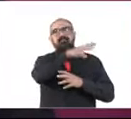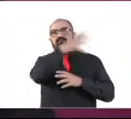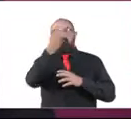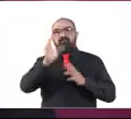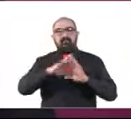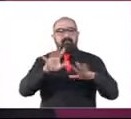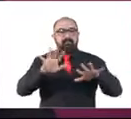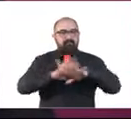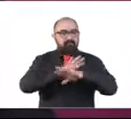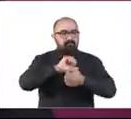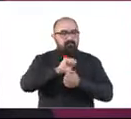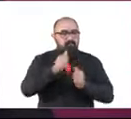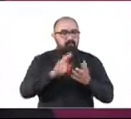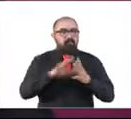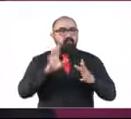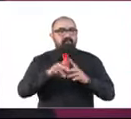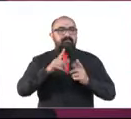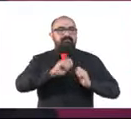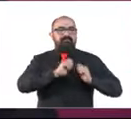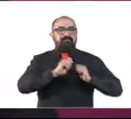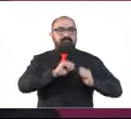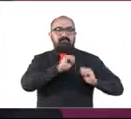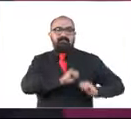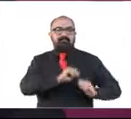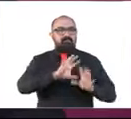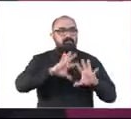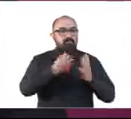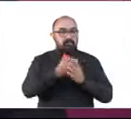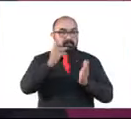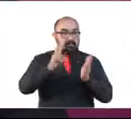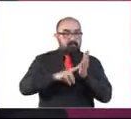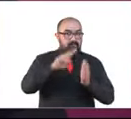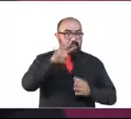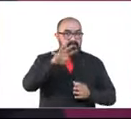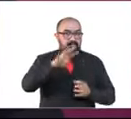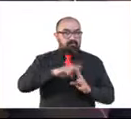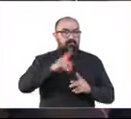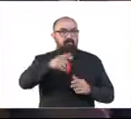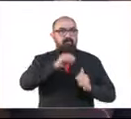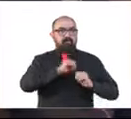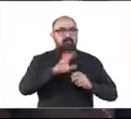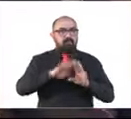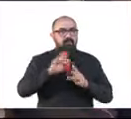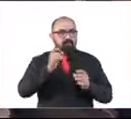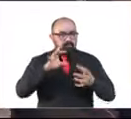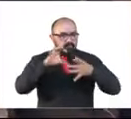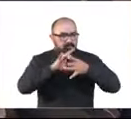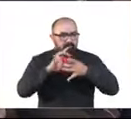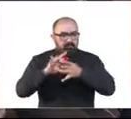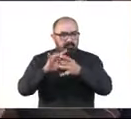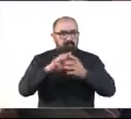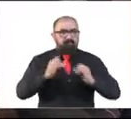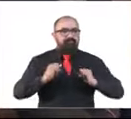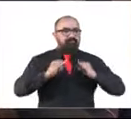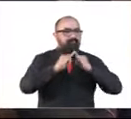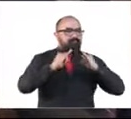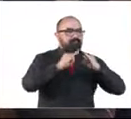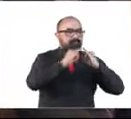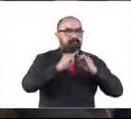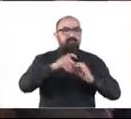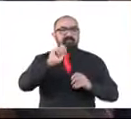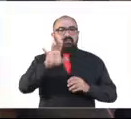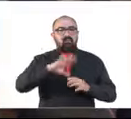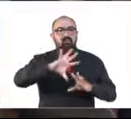Cambio Climático, entre otros cargos. Y desde 2019 es coordinador ejecutivo de vinculación institucional de la Secretaría de Medio